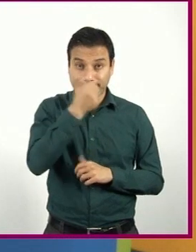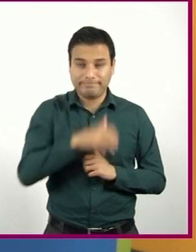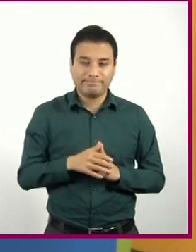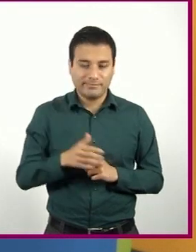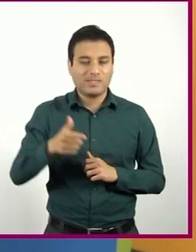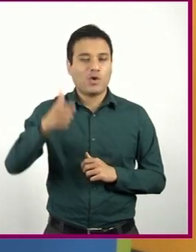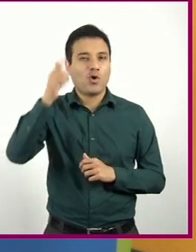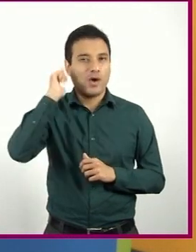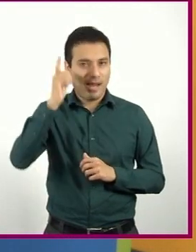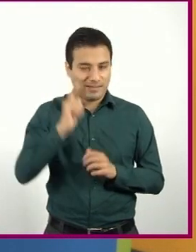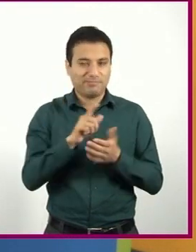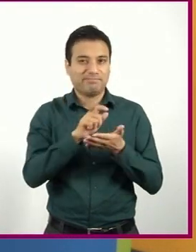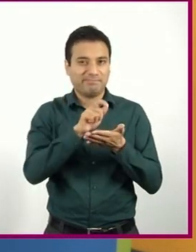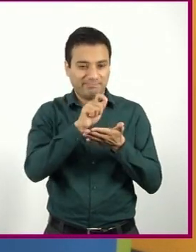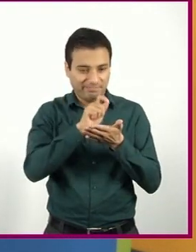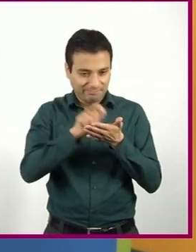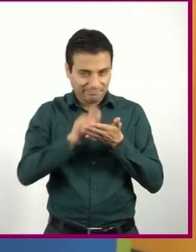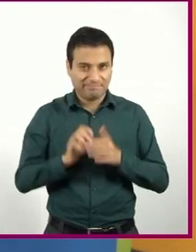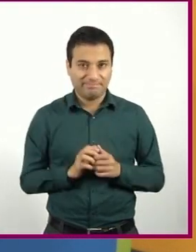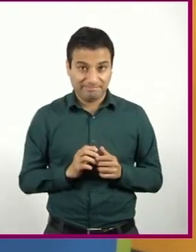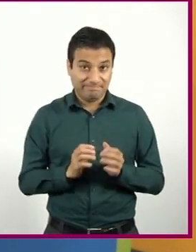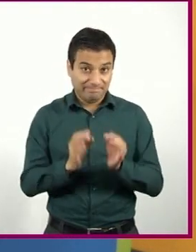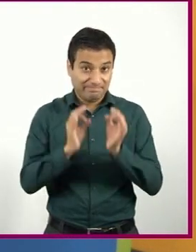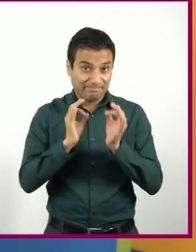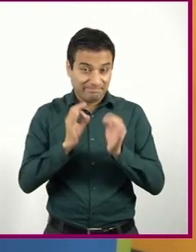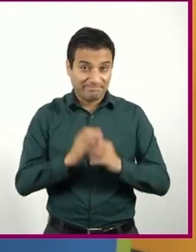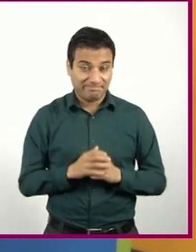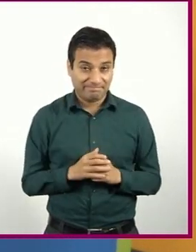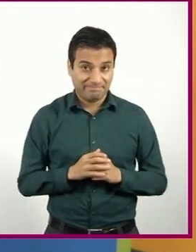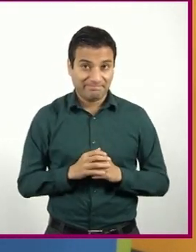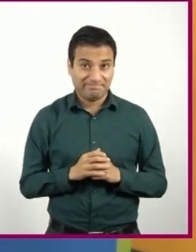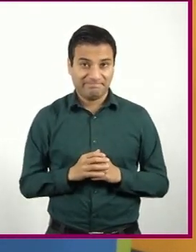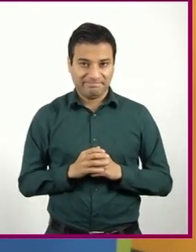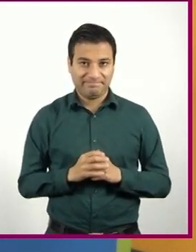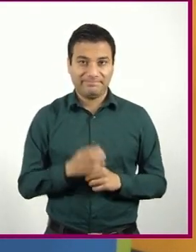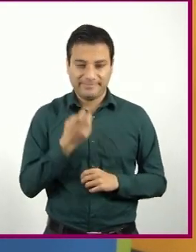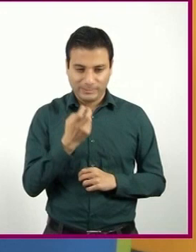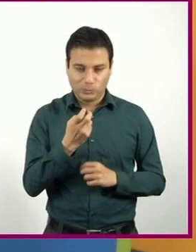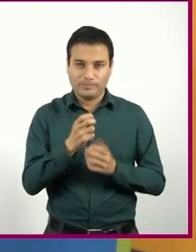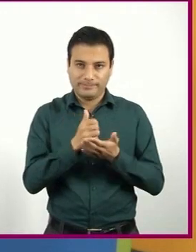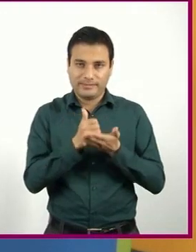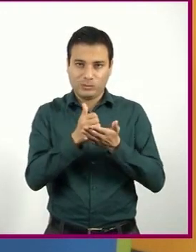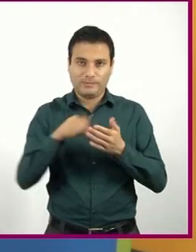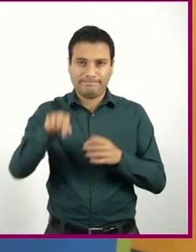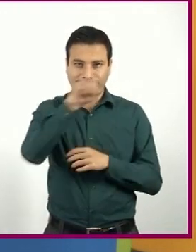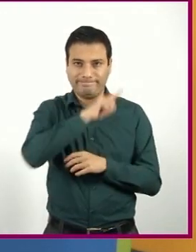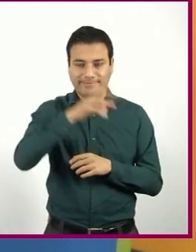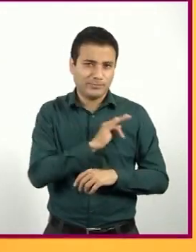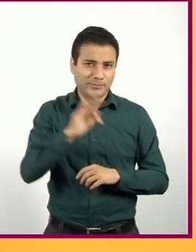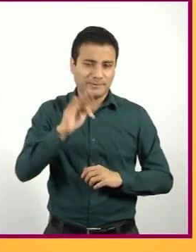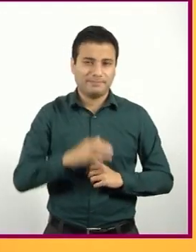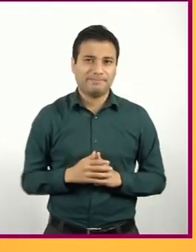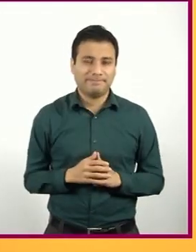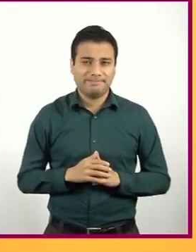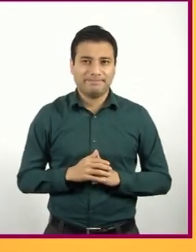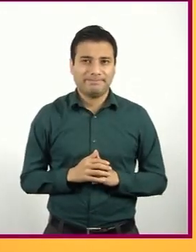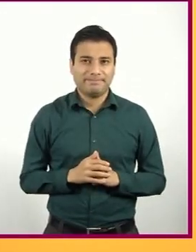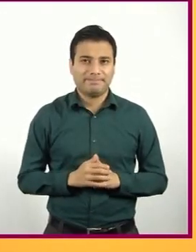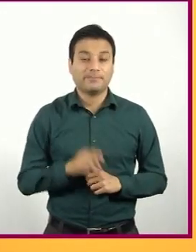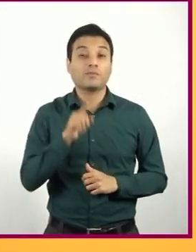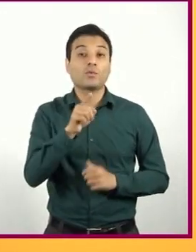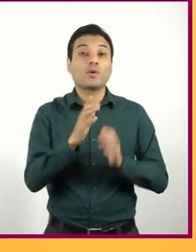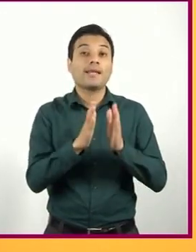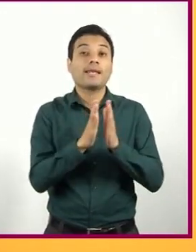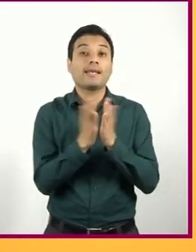espero que hayan tomado nota de las ideas centrales que trabajamos y que éstas les sirvan para fortalecer sus conocimientos. En su libro